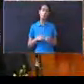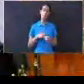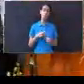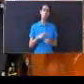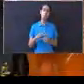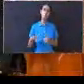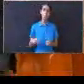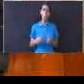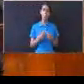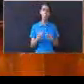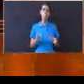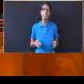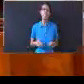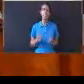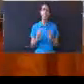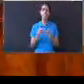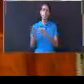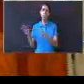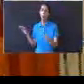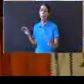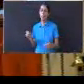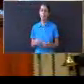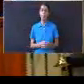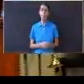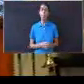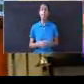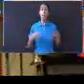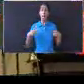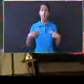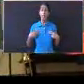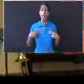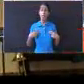De que hay decretos de que gente de la tercera edad no pague el bus.